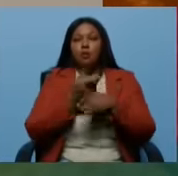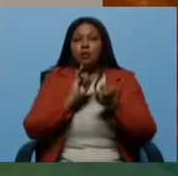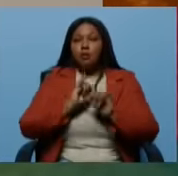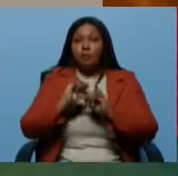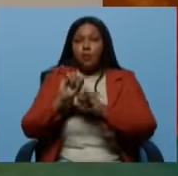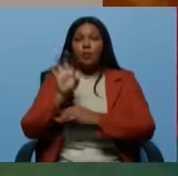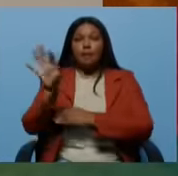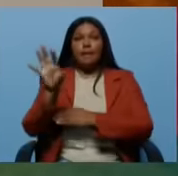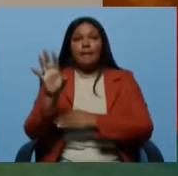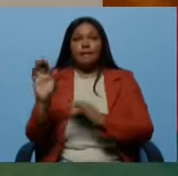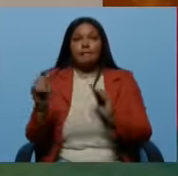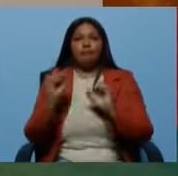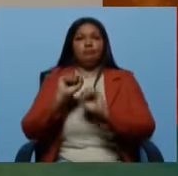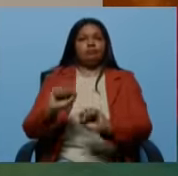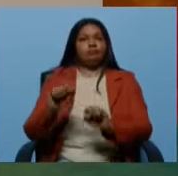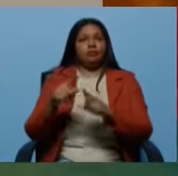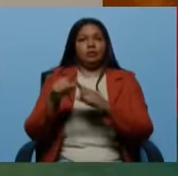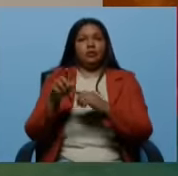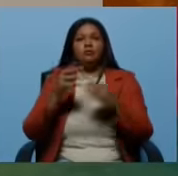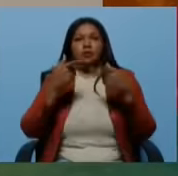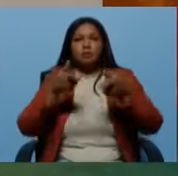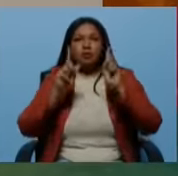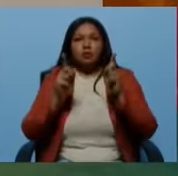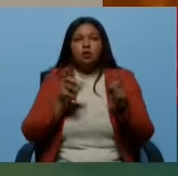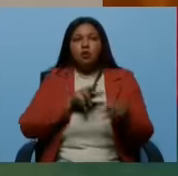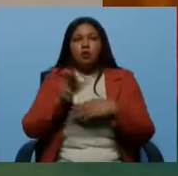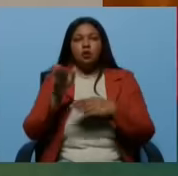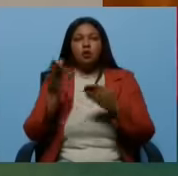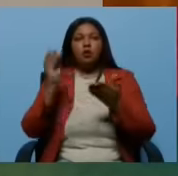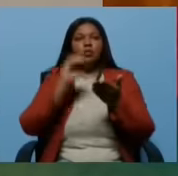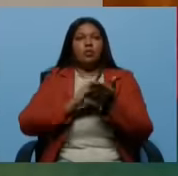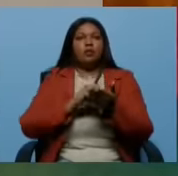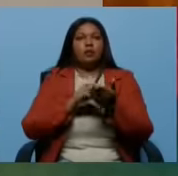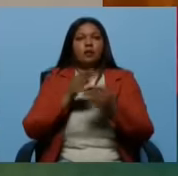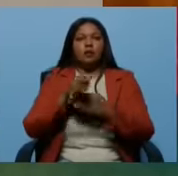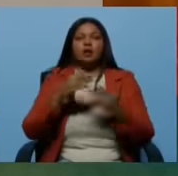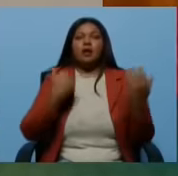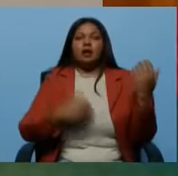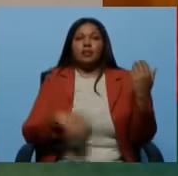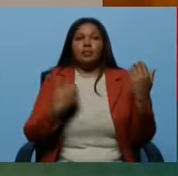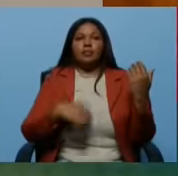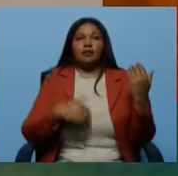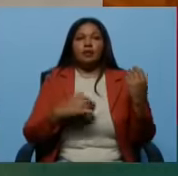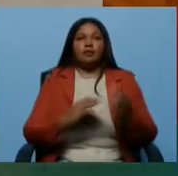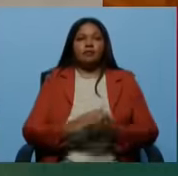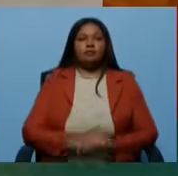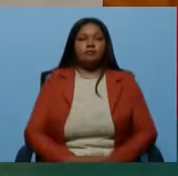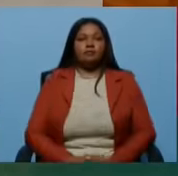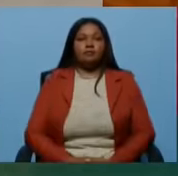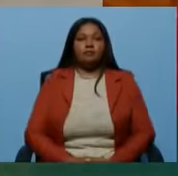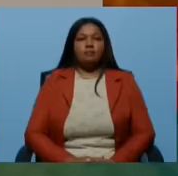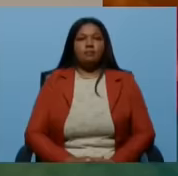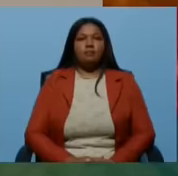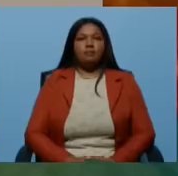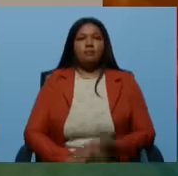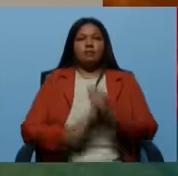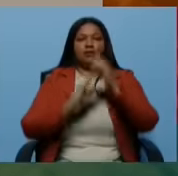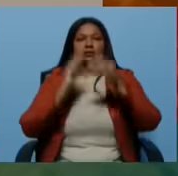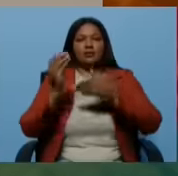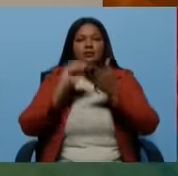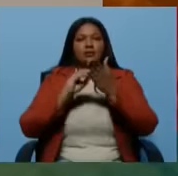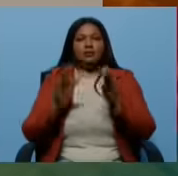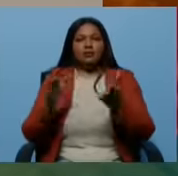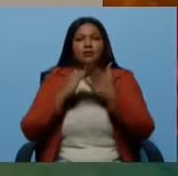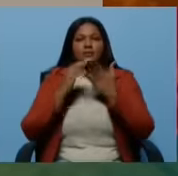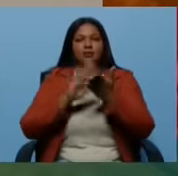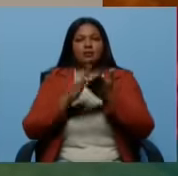país decidió revocar el permiso, lo que obligó al avión a retornar a Buenos Aires. Nuevamente en Argentina, la Dirección Nacional de Migración retuvo los